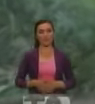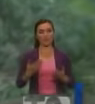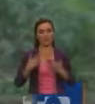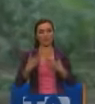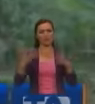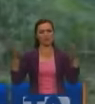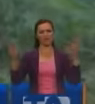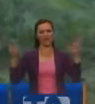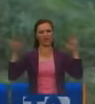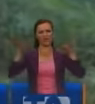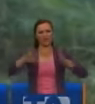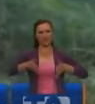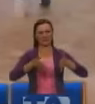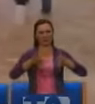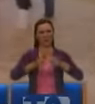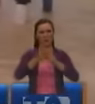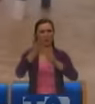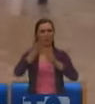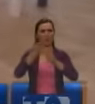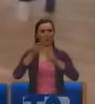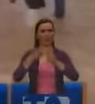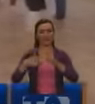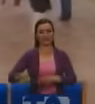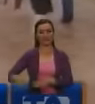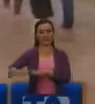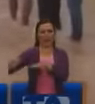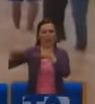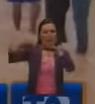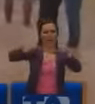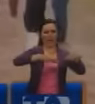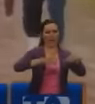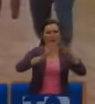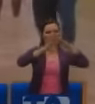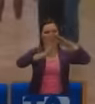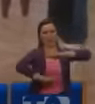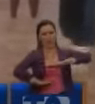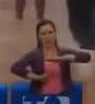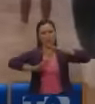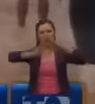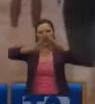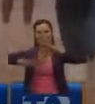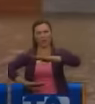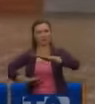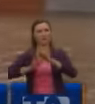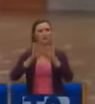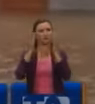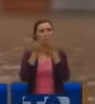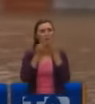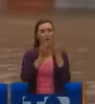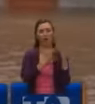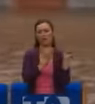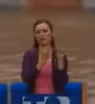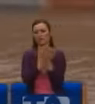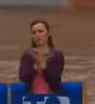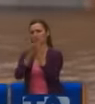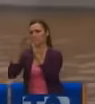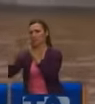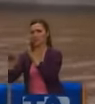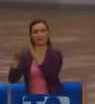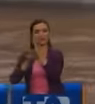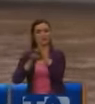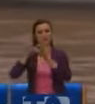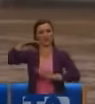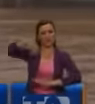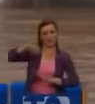Deslizamientos de tierra en carreteras principales, desbordamiento de ríos, destrucción de viviendas, familias enteras en albergues e interrupción de algunos